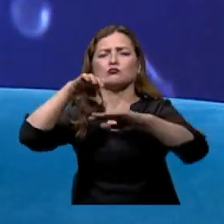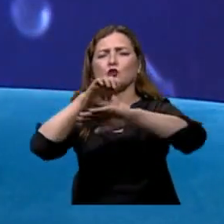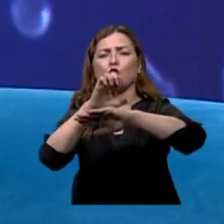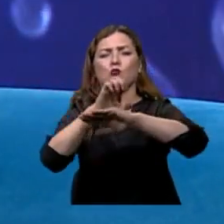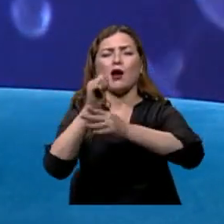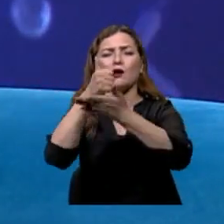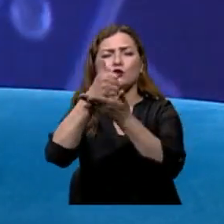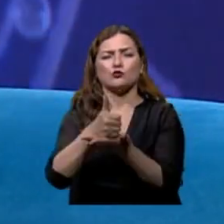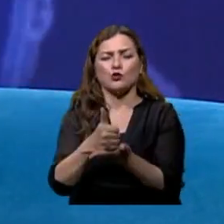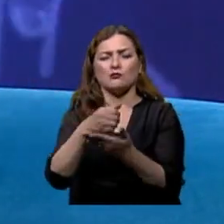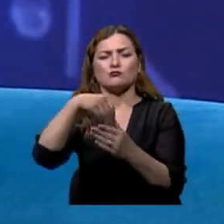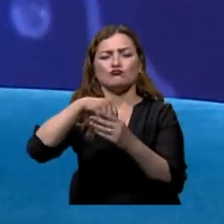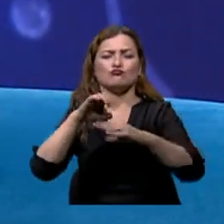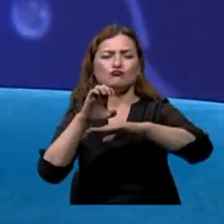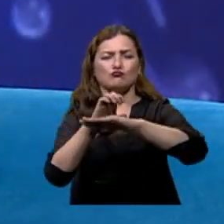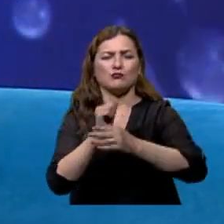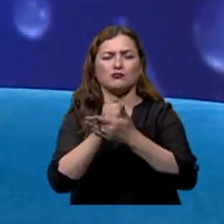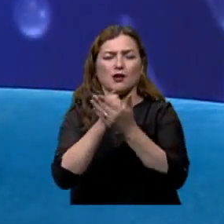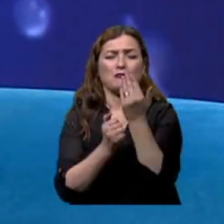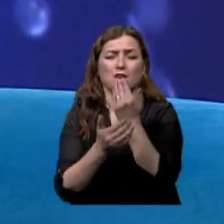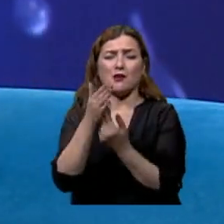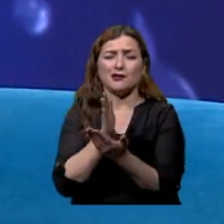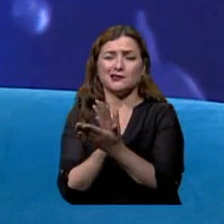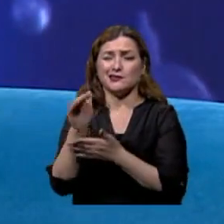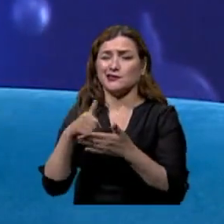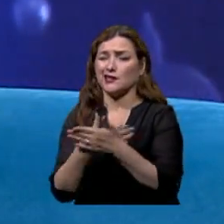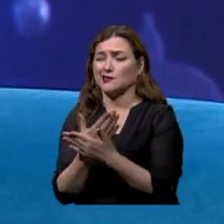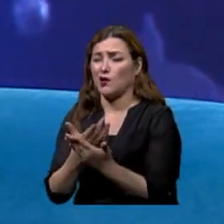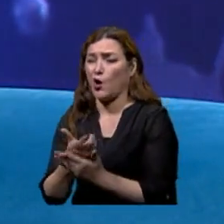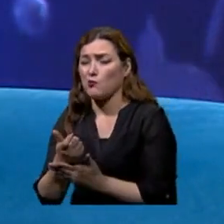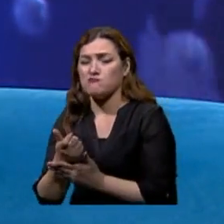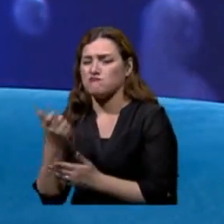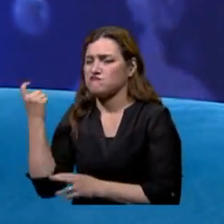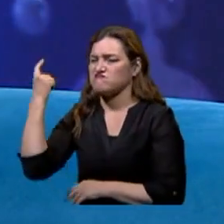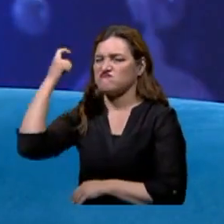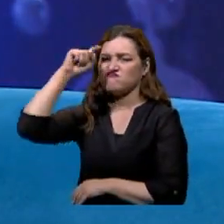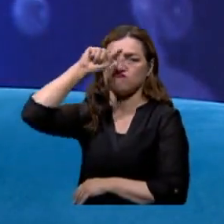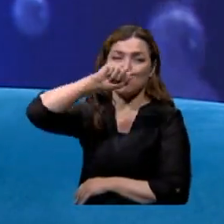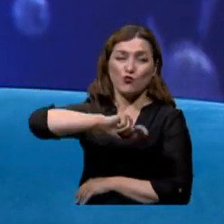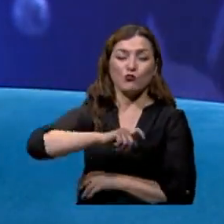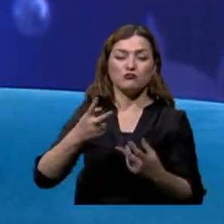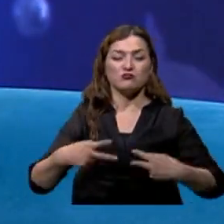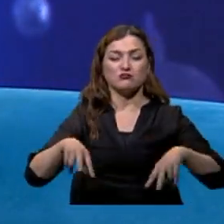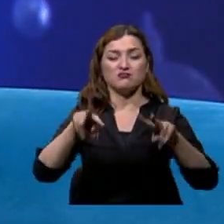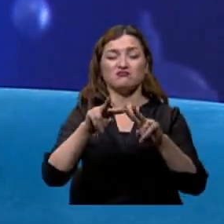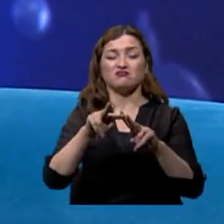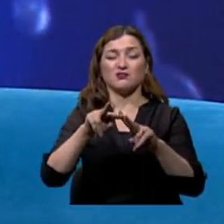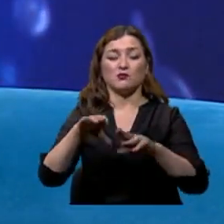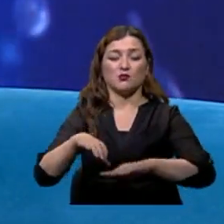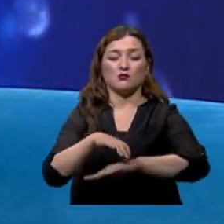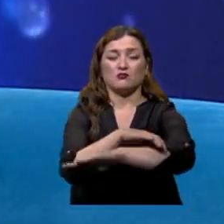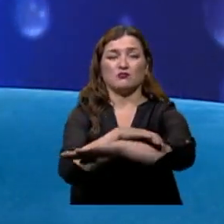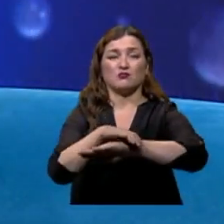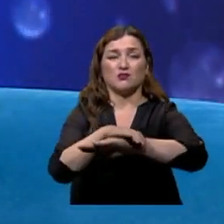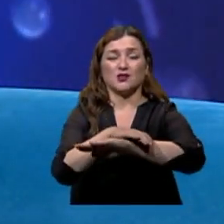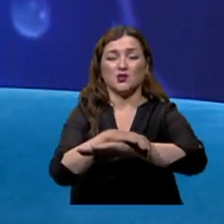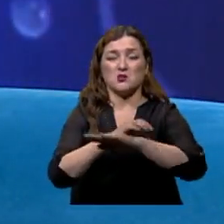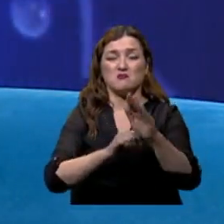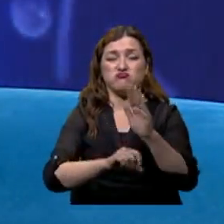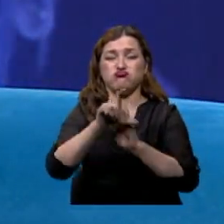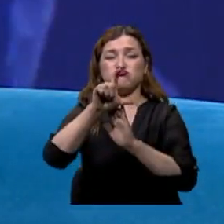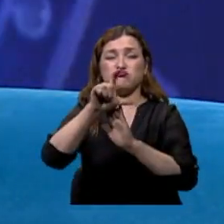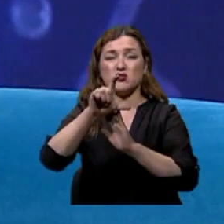prótesis. No es muy fácil adquirirlas porque el costo en sí de la órtesis o de la prótesis es un poco